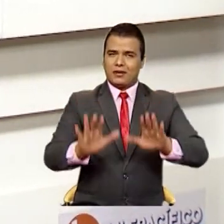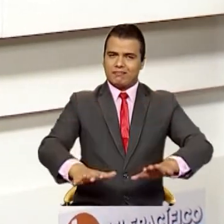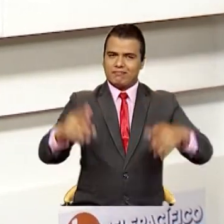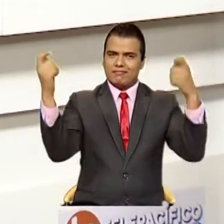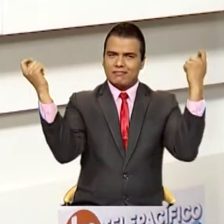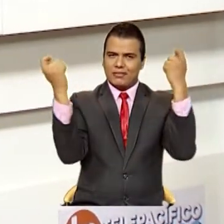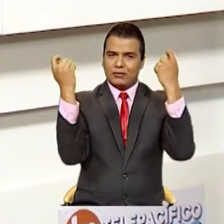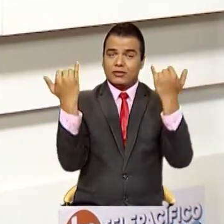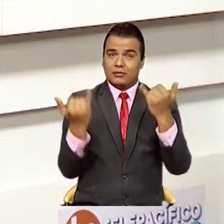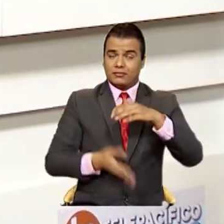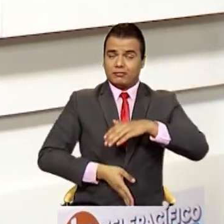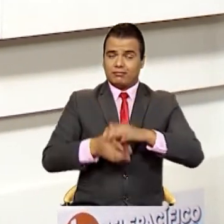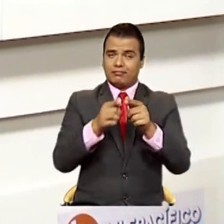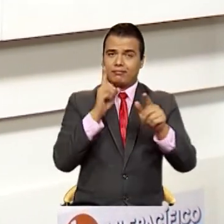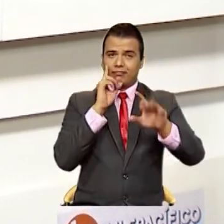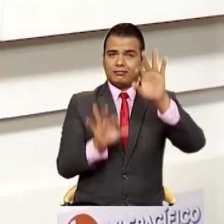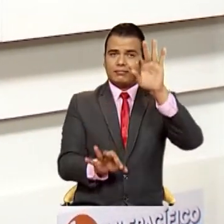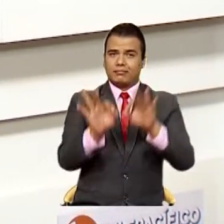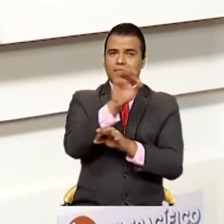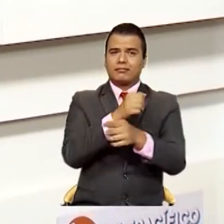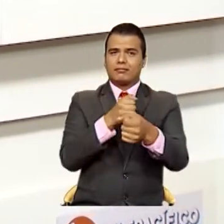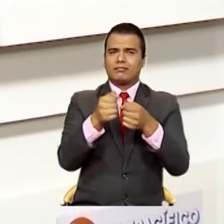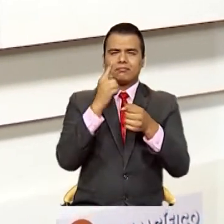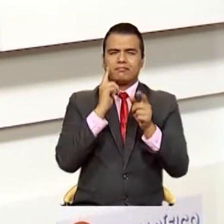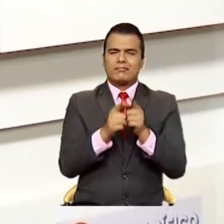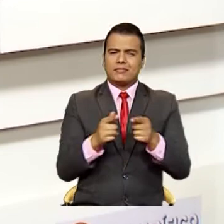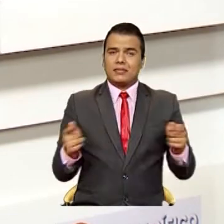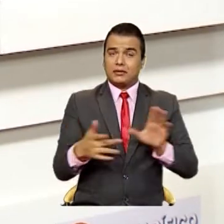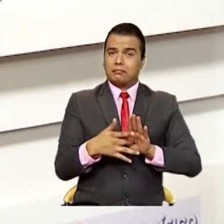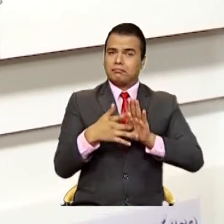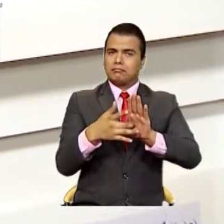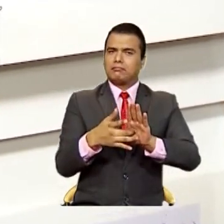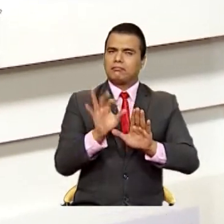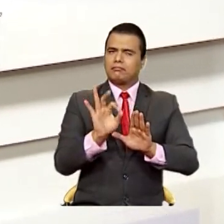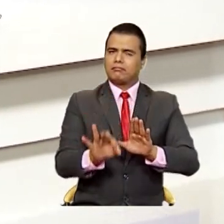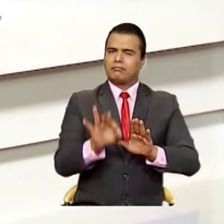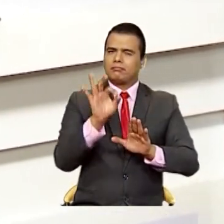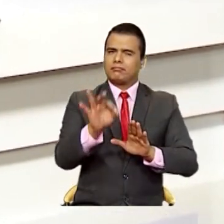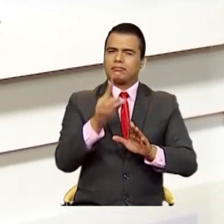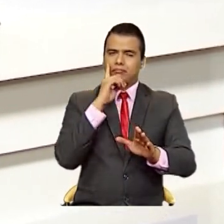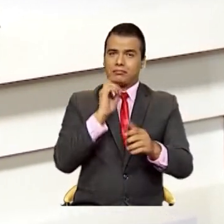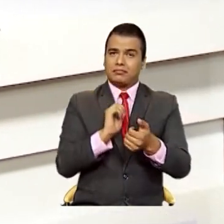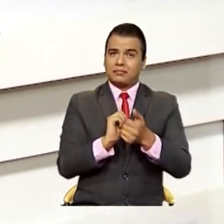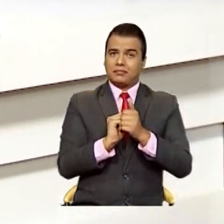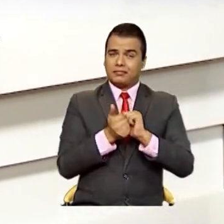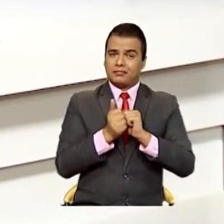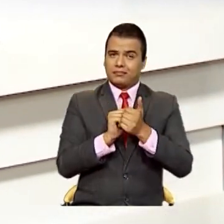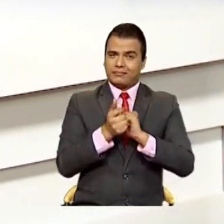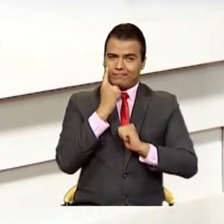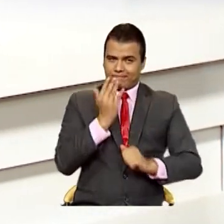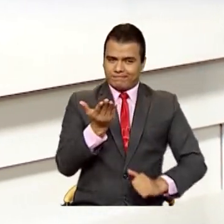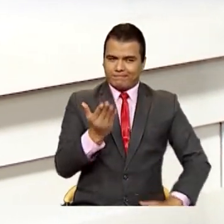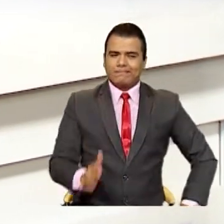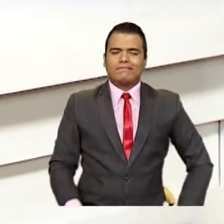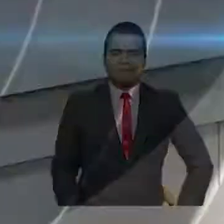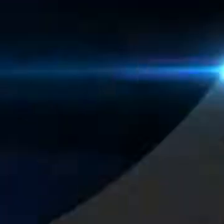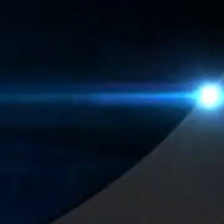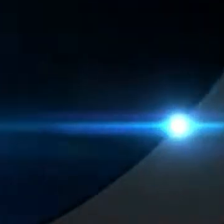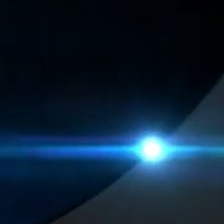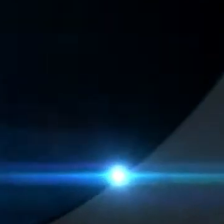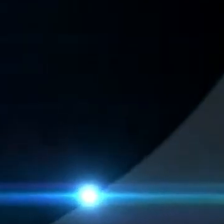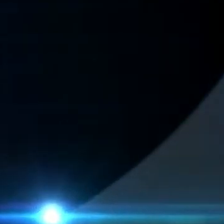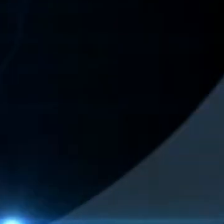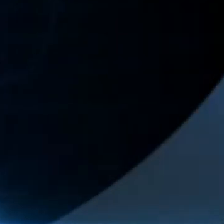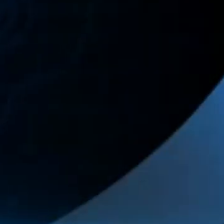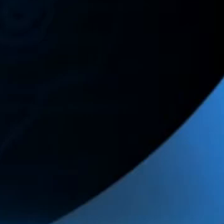para comerciales aquí en Telepacífico Noticias y regresamos con un completo paquete de información deportiva.